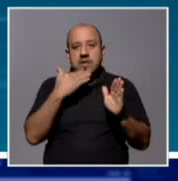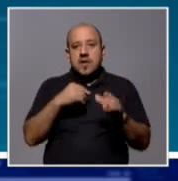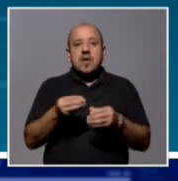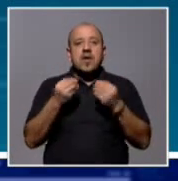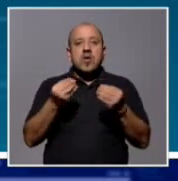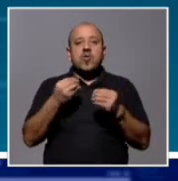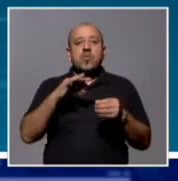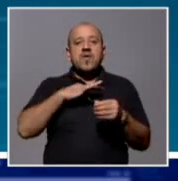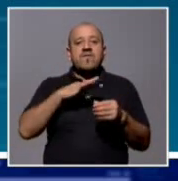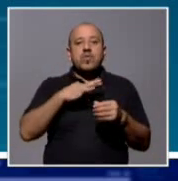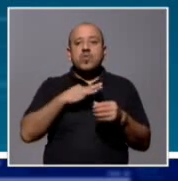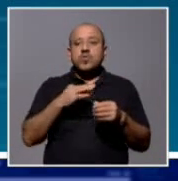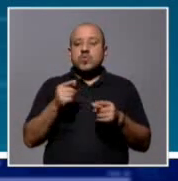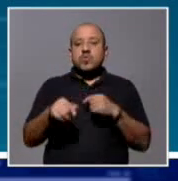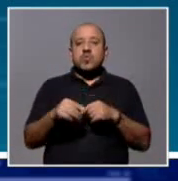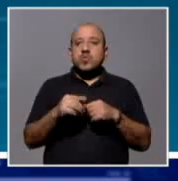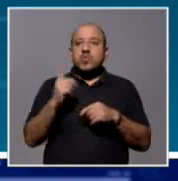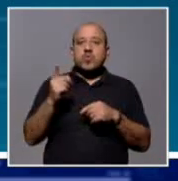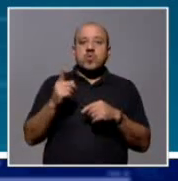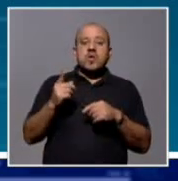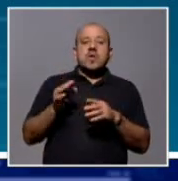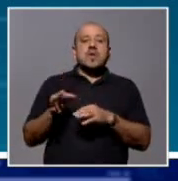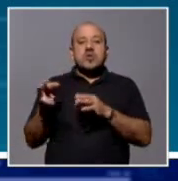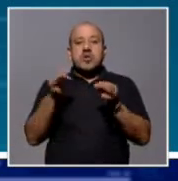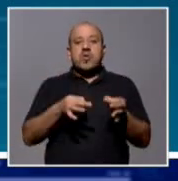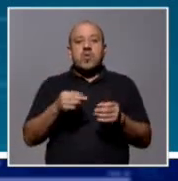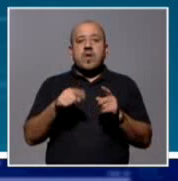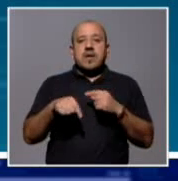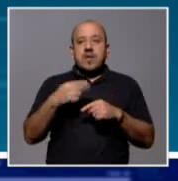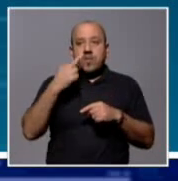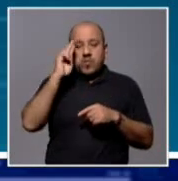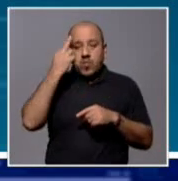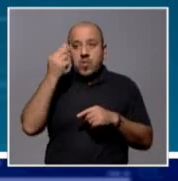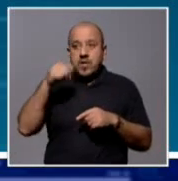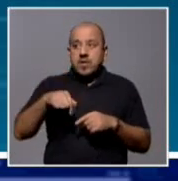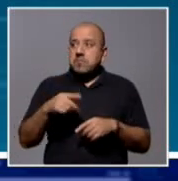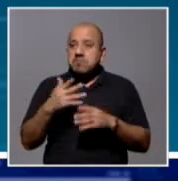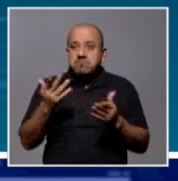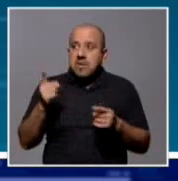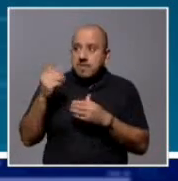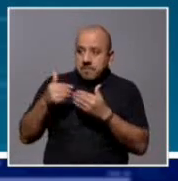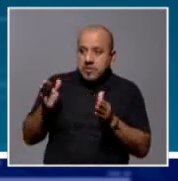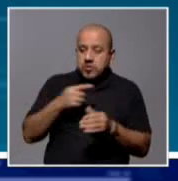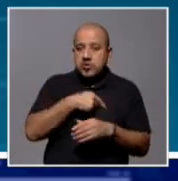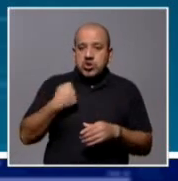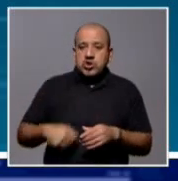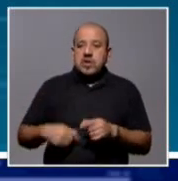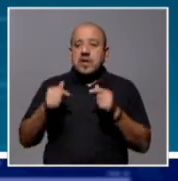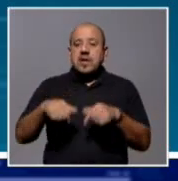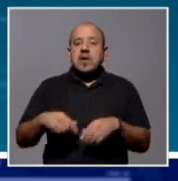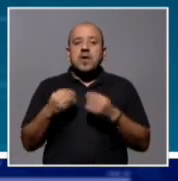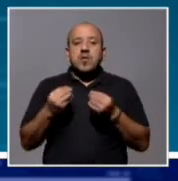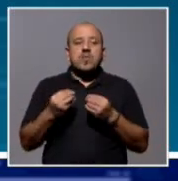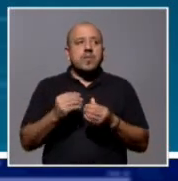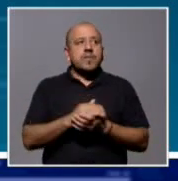virus salió allá de China, llegó acá a Uruguay y cómo eso se comporta acá, por lo menos en la región, ¿no? Y